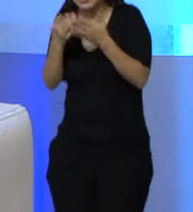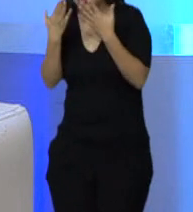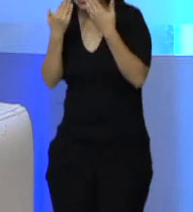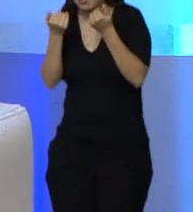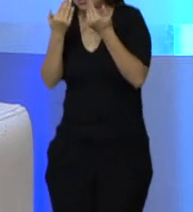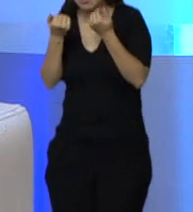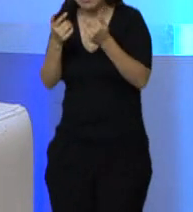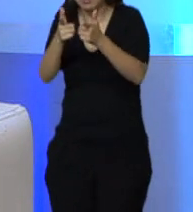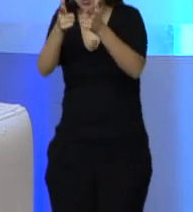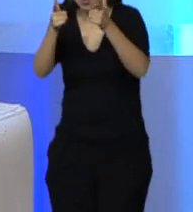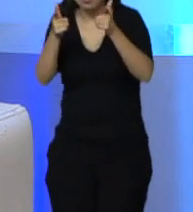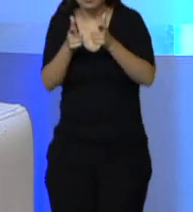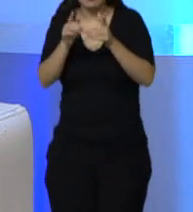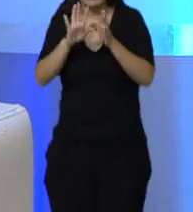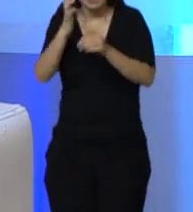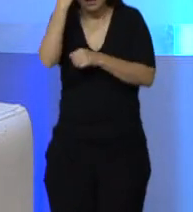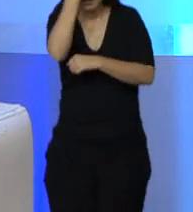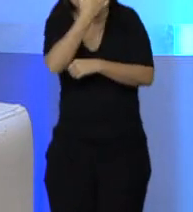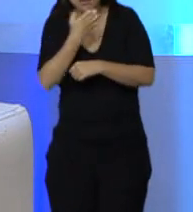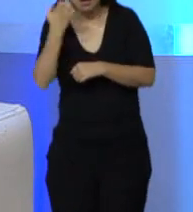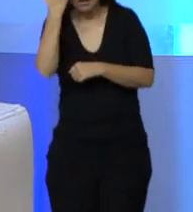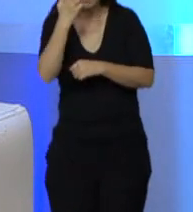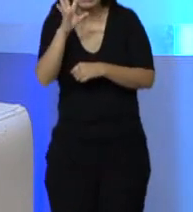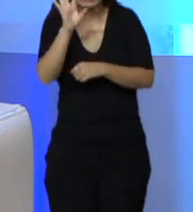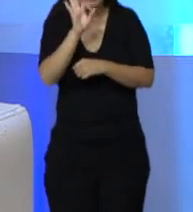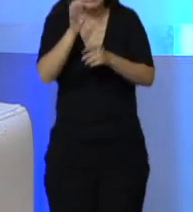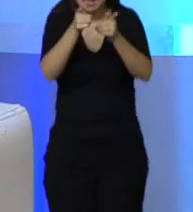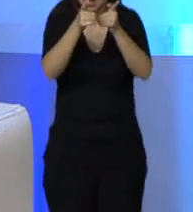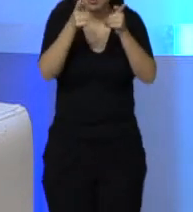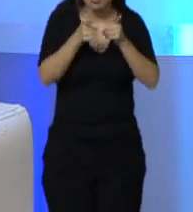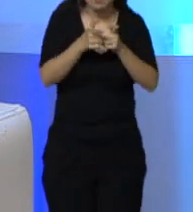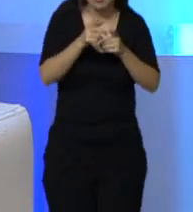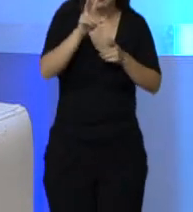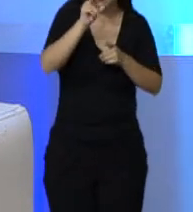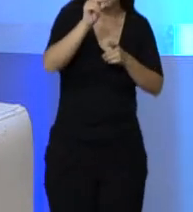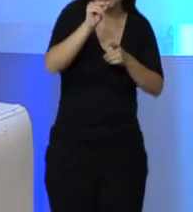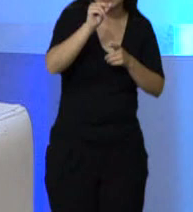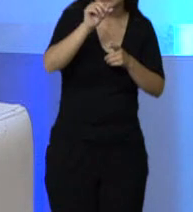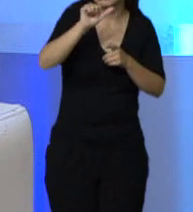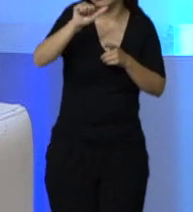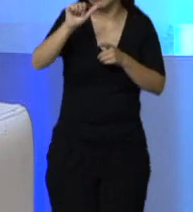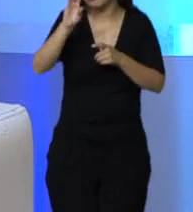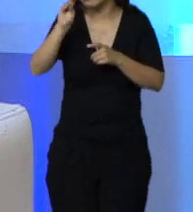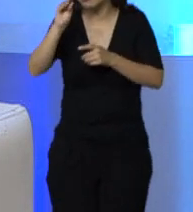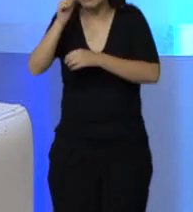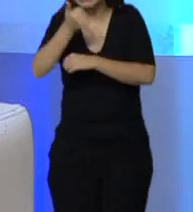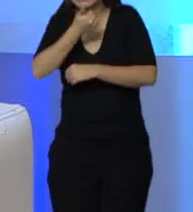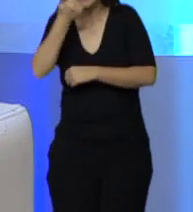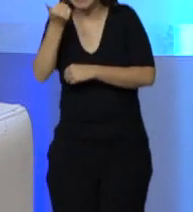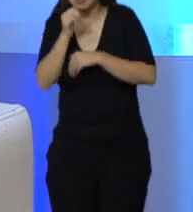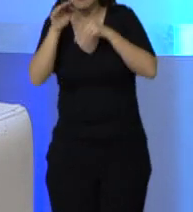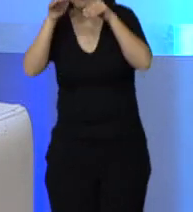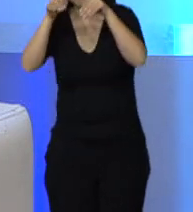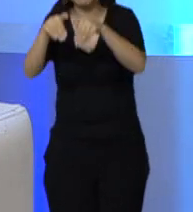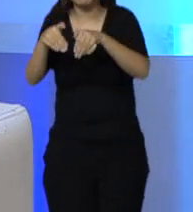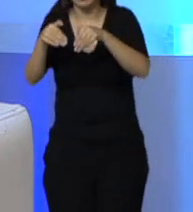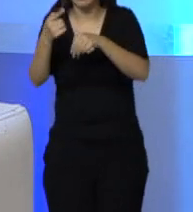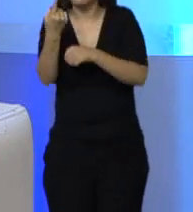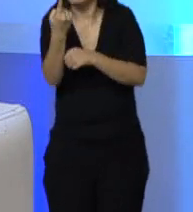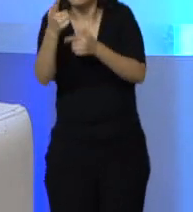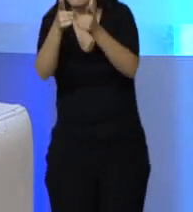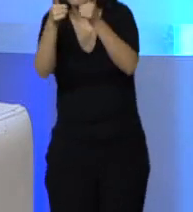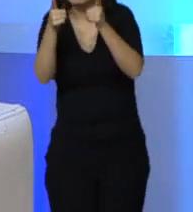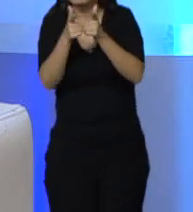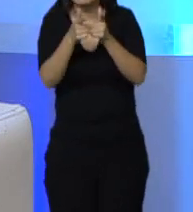se hizo como una revisión y se dijo habría grupos que tendrían que ser de 80 a 90 alumnos si de por si los grupos que tienen